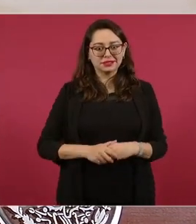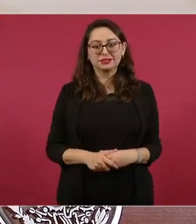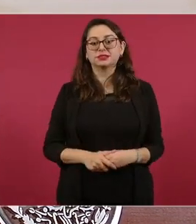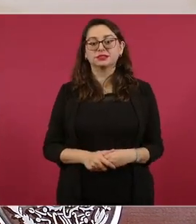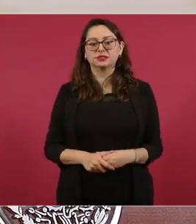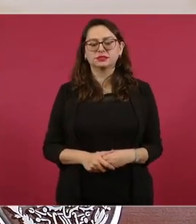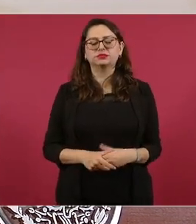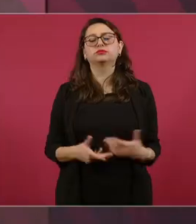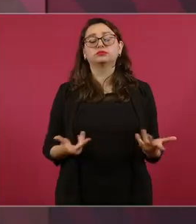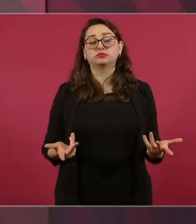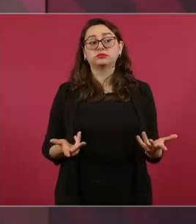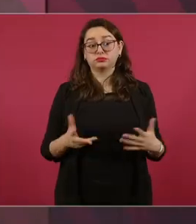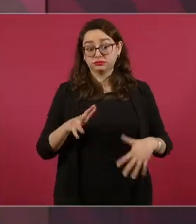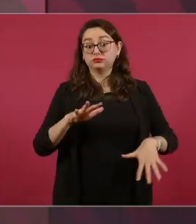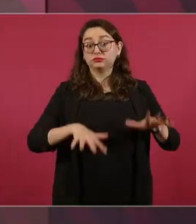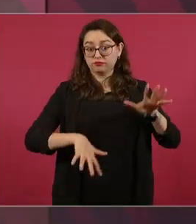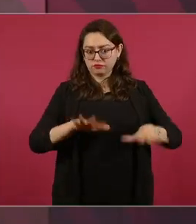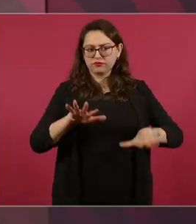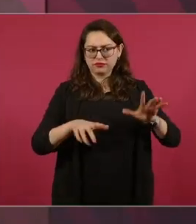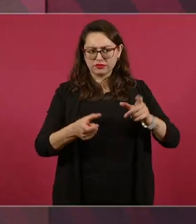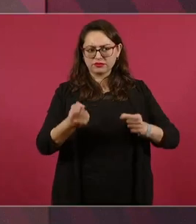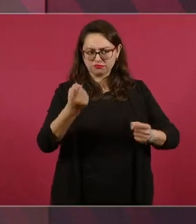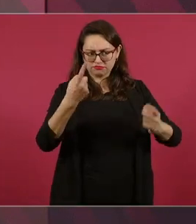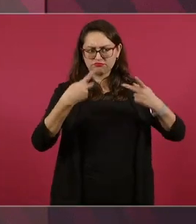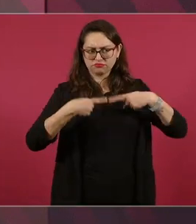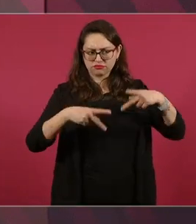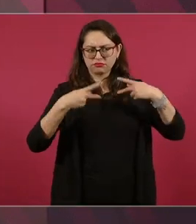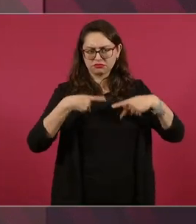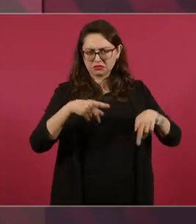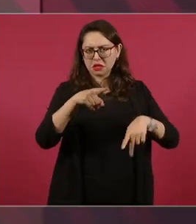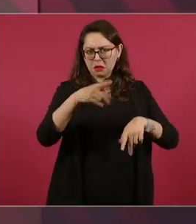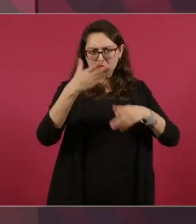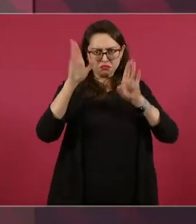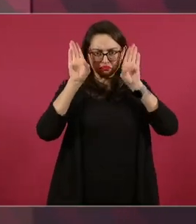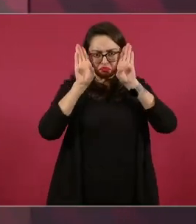la gente cambia de opinión,